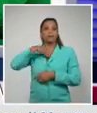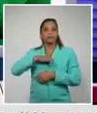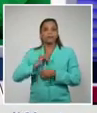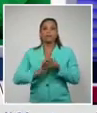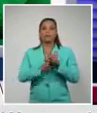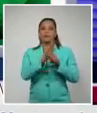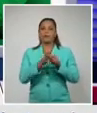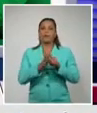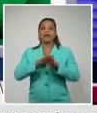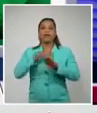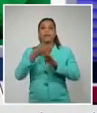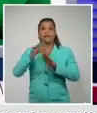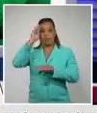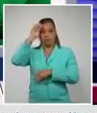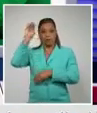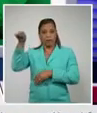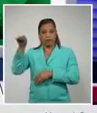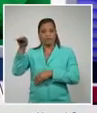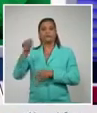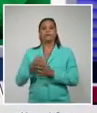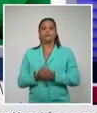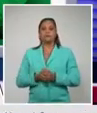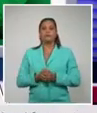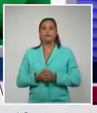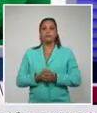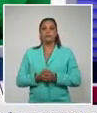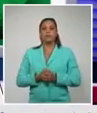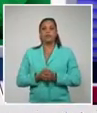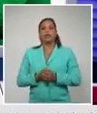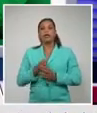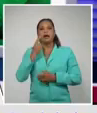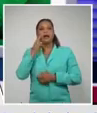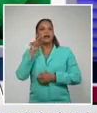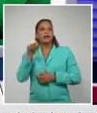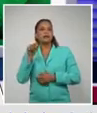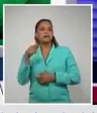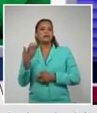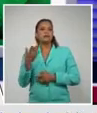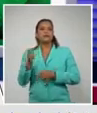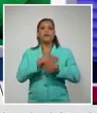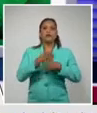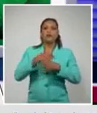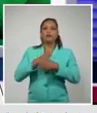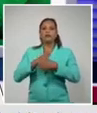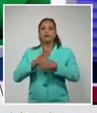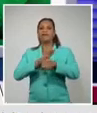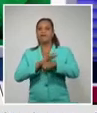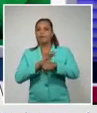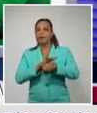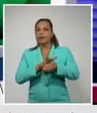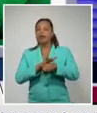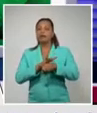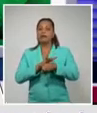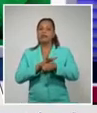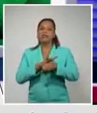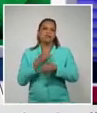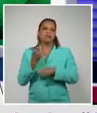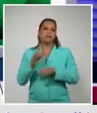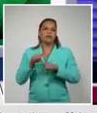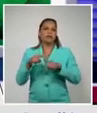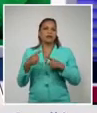presentó un grupo de manifestaciones que hicieron necesario